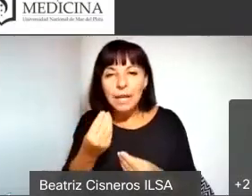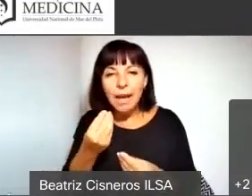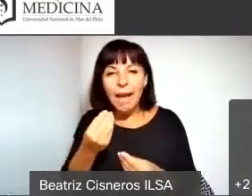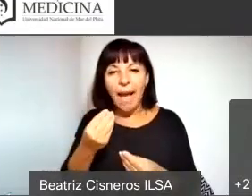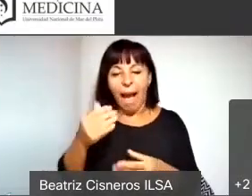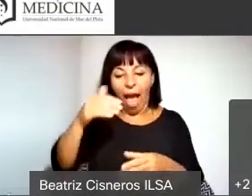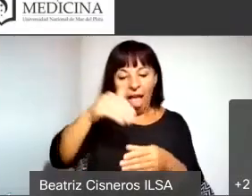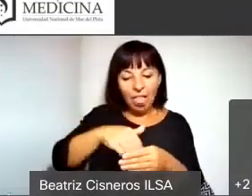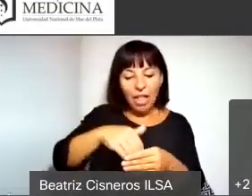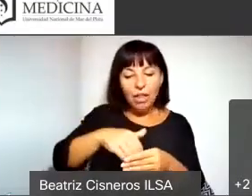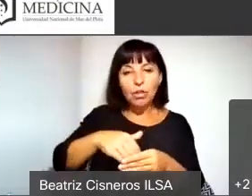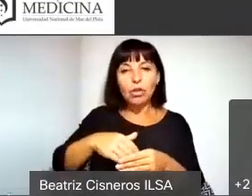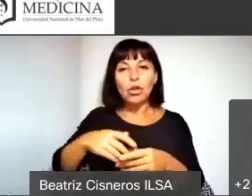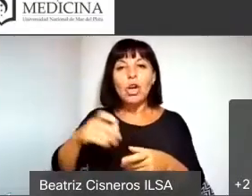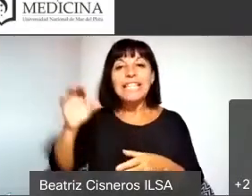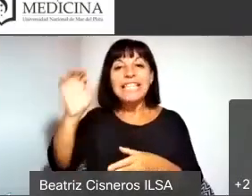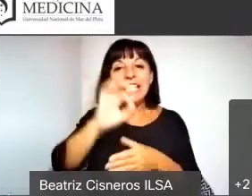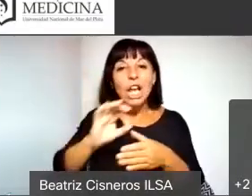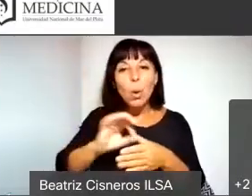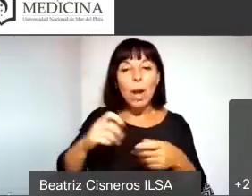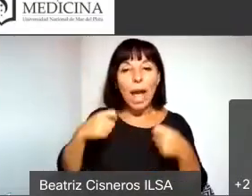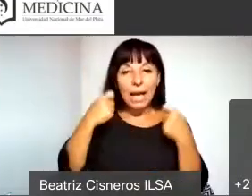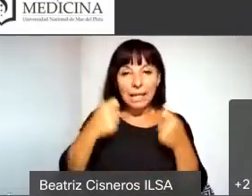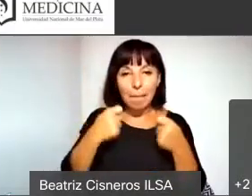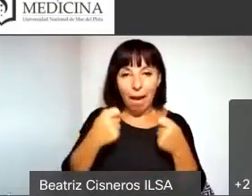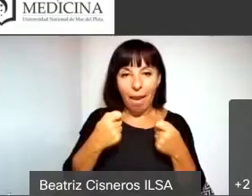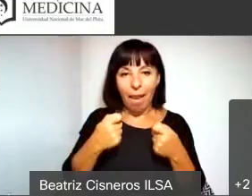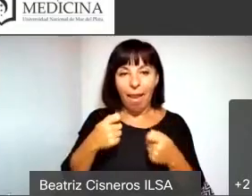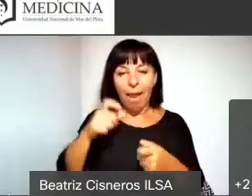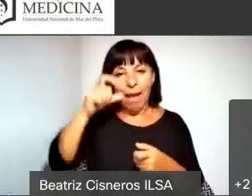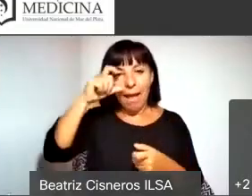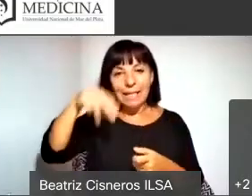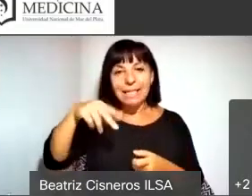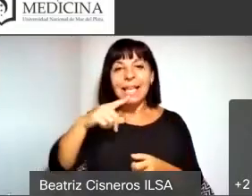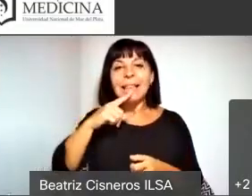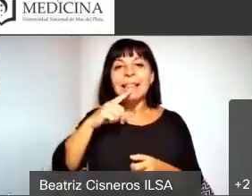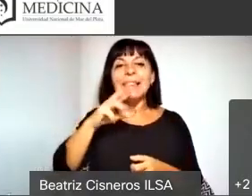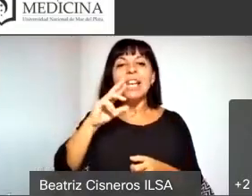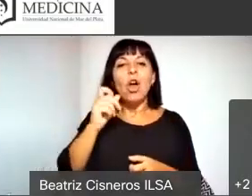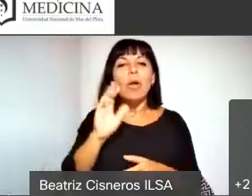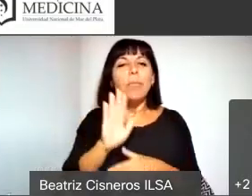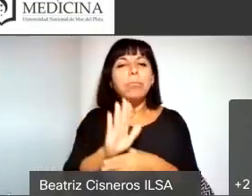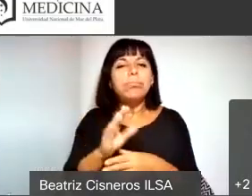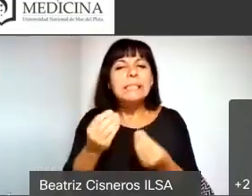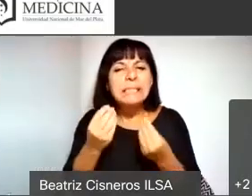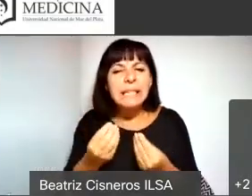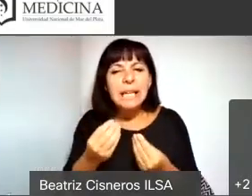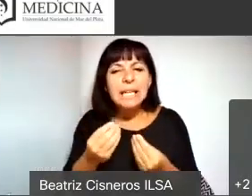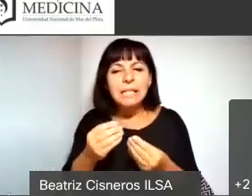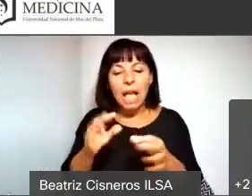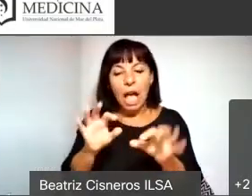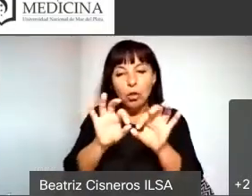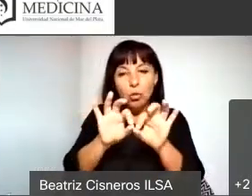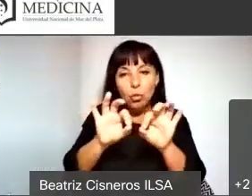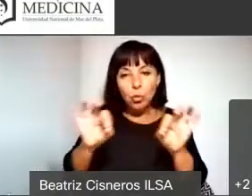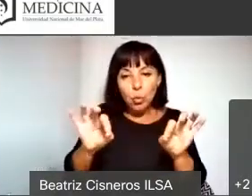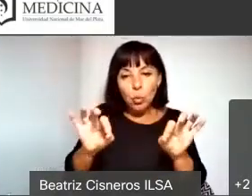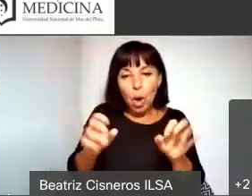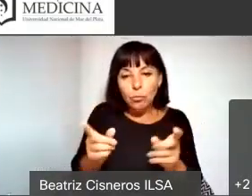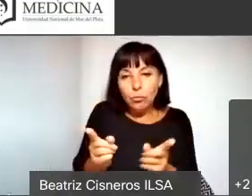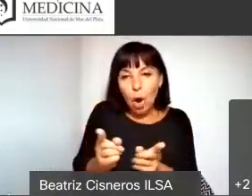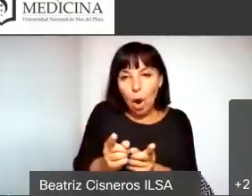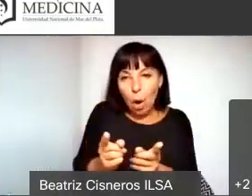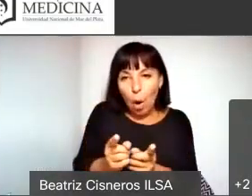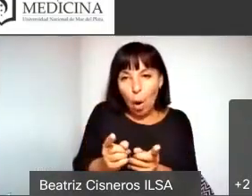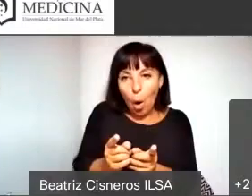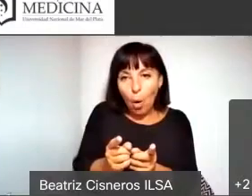animal. Los centríolos los podemos definir como unos tubos cortos que